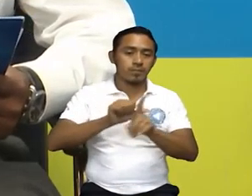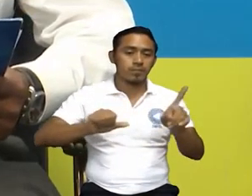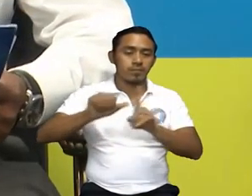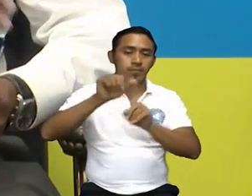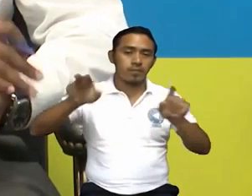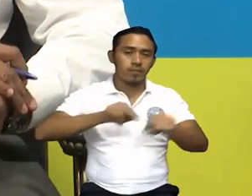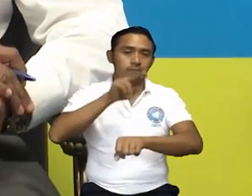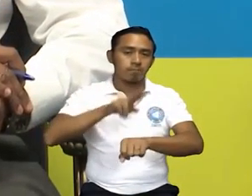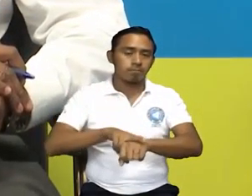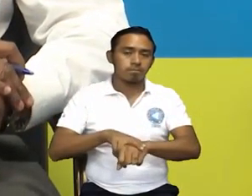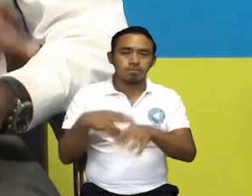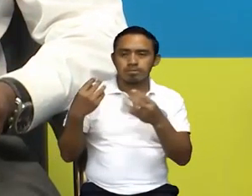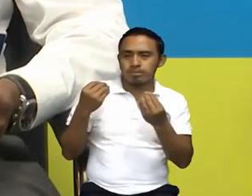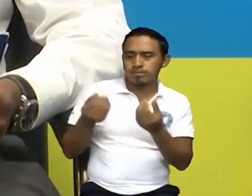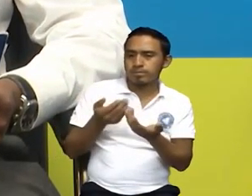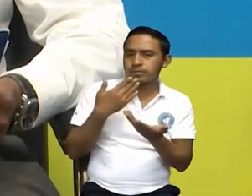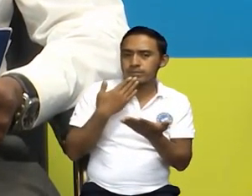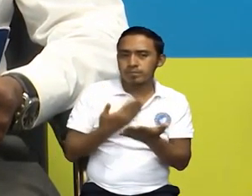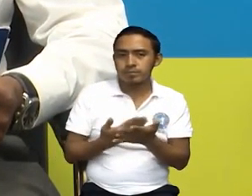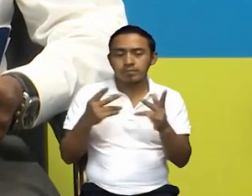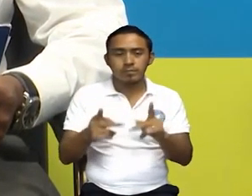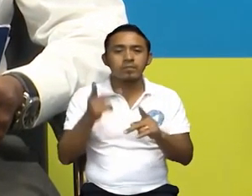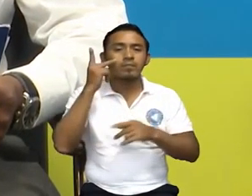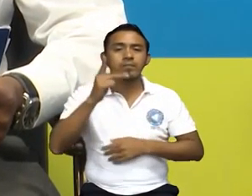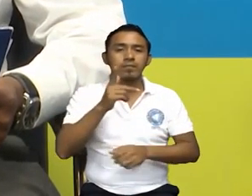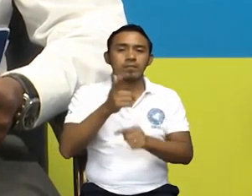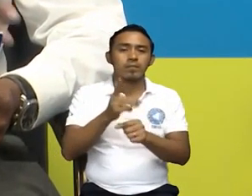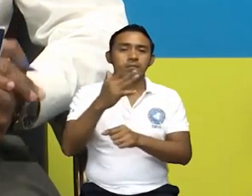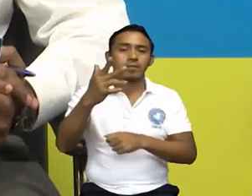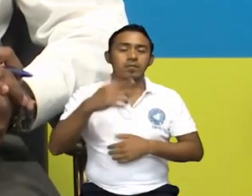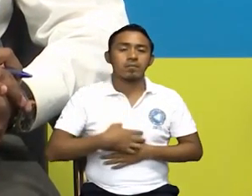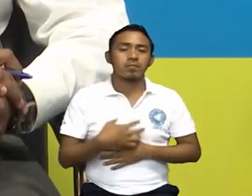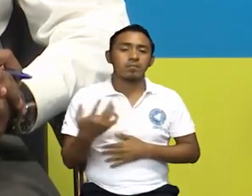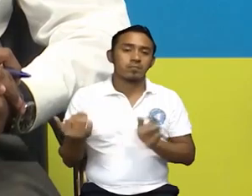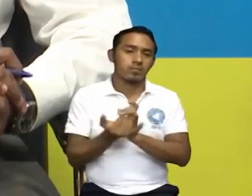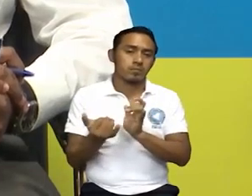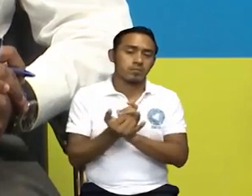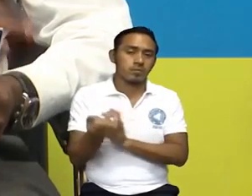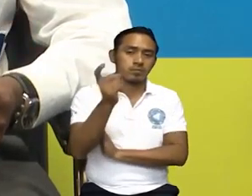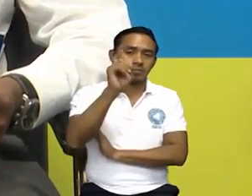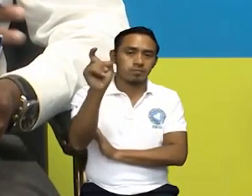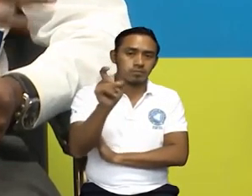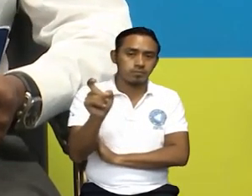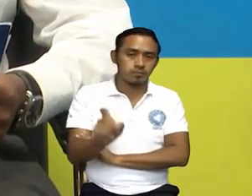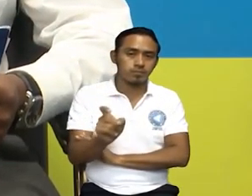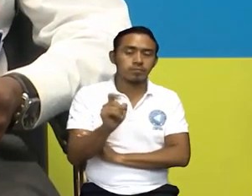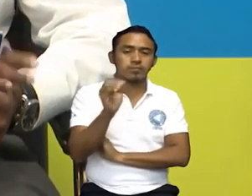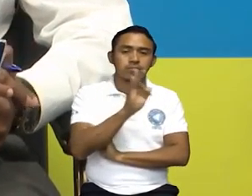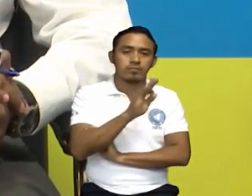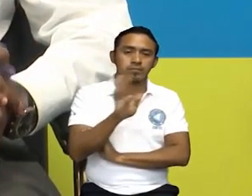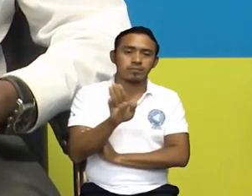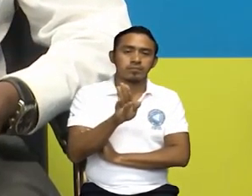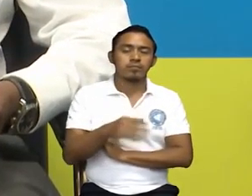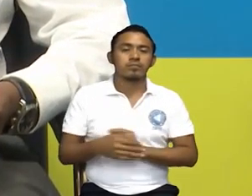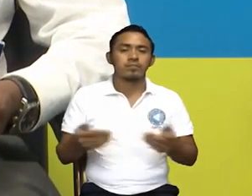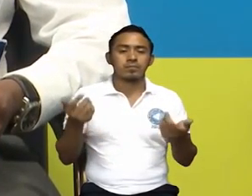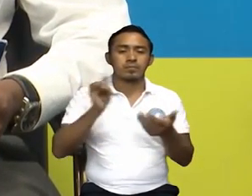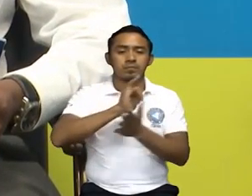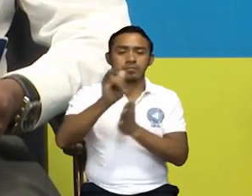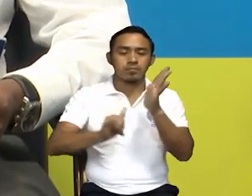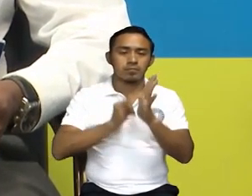Muchas gracias a quienes nos siguen a través del canal 98, por supuesto también a través de las redes sociales, en Facebook, en